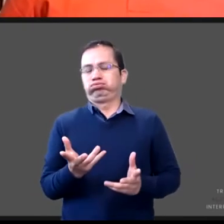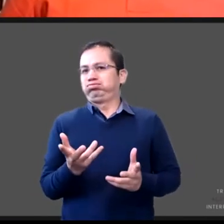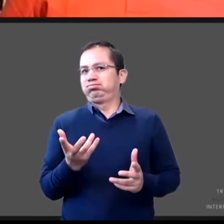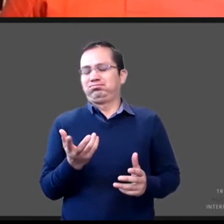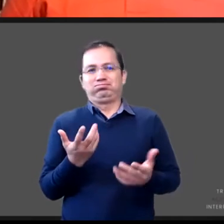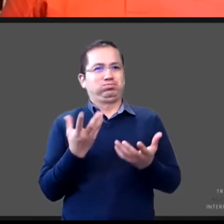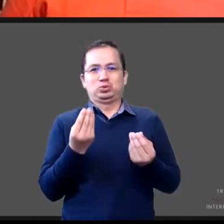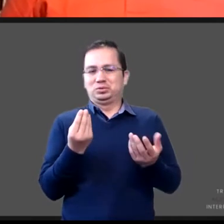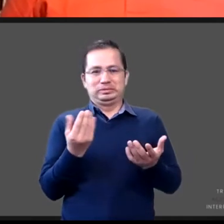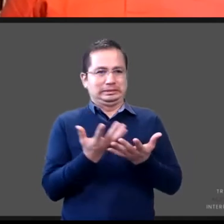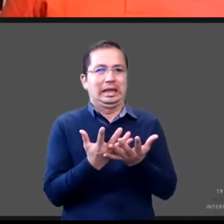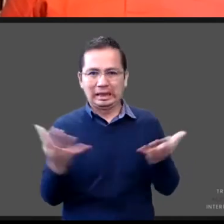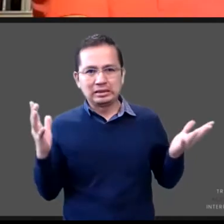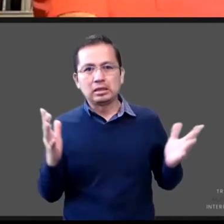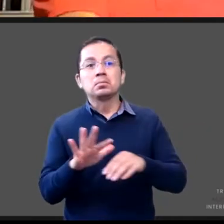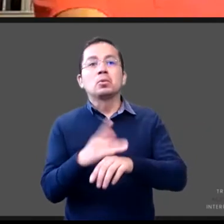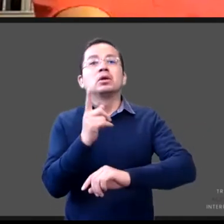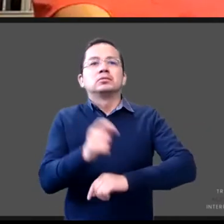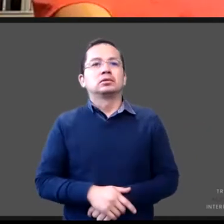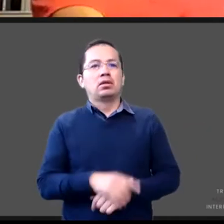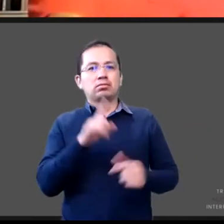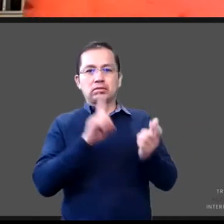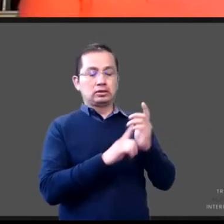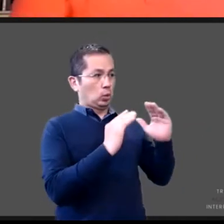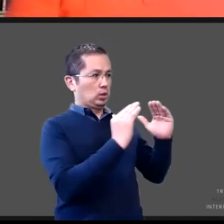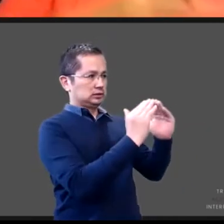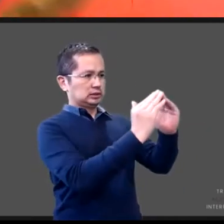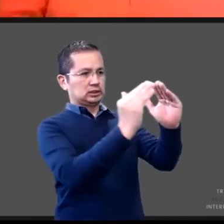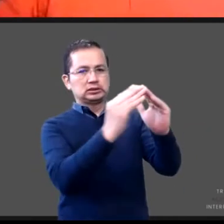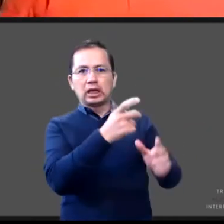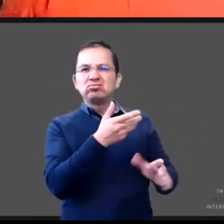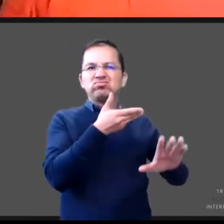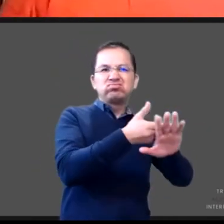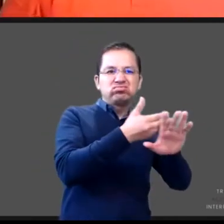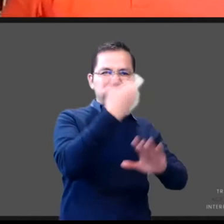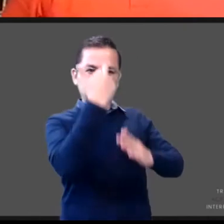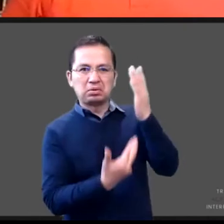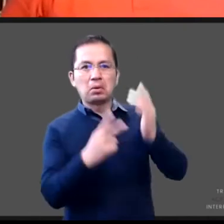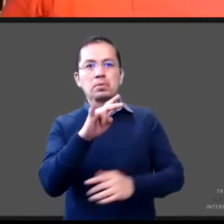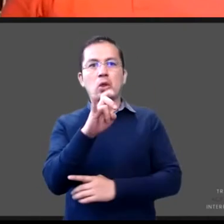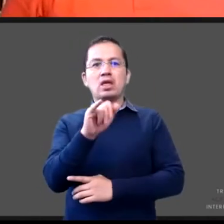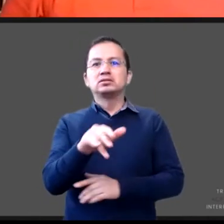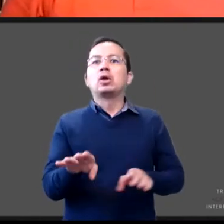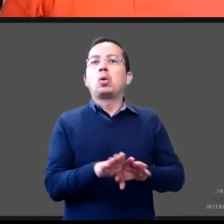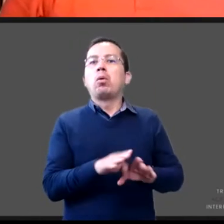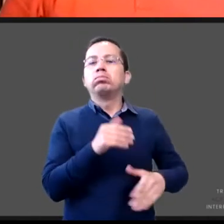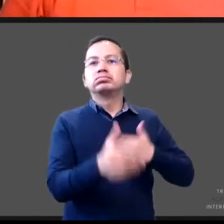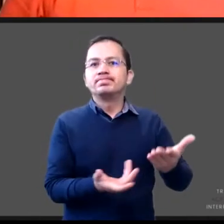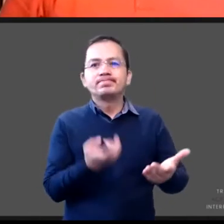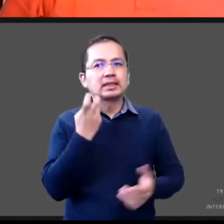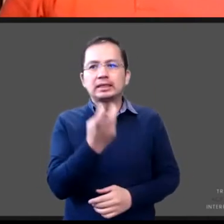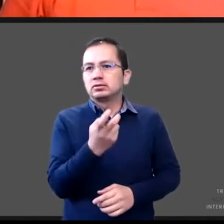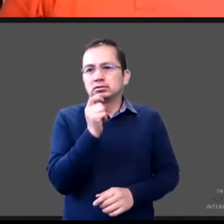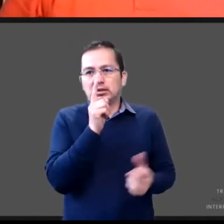ocurre en las casas y en las relaciones con las personas de las circunstancias generales de violencia estructural que